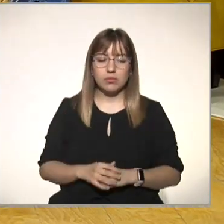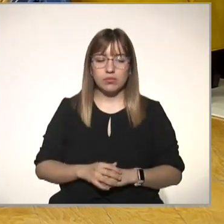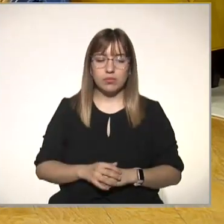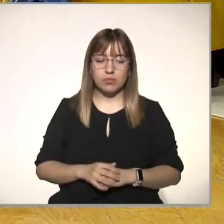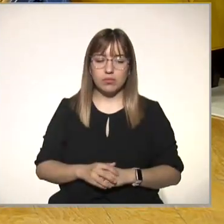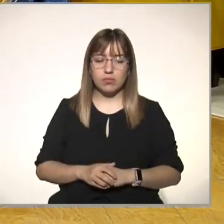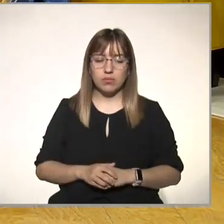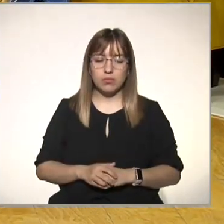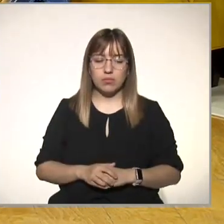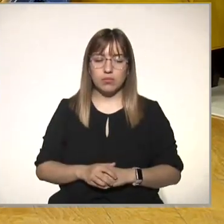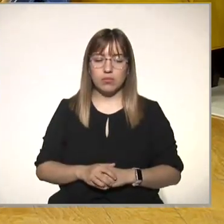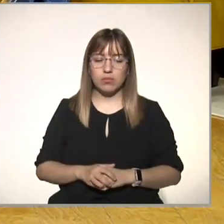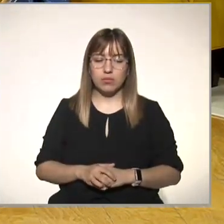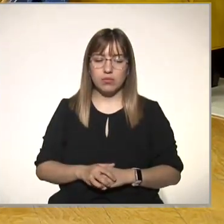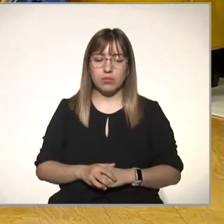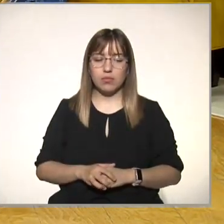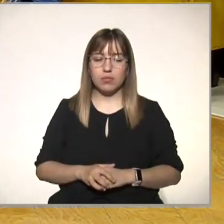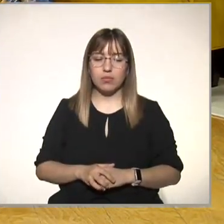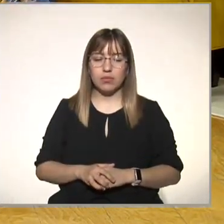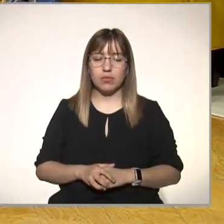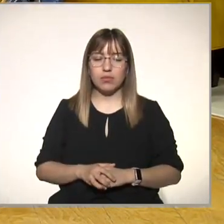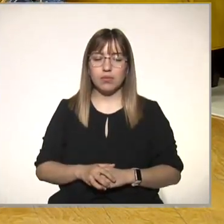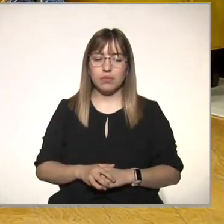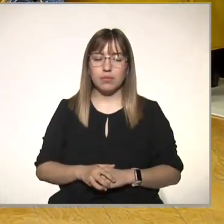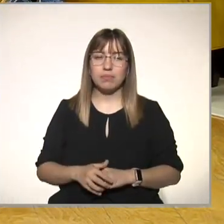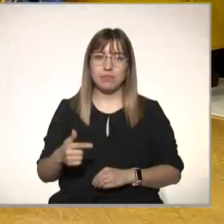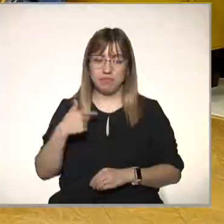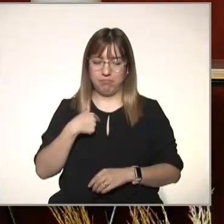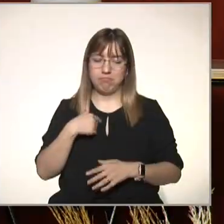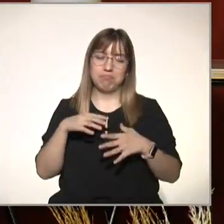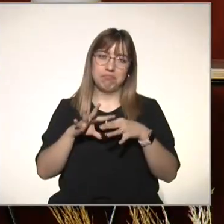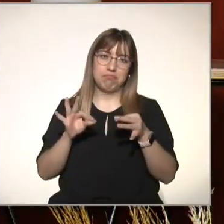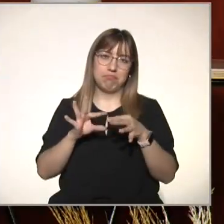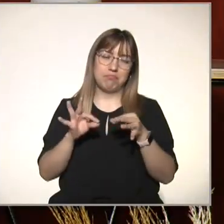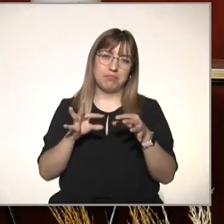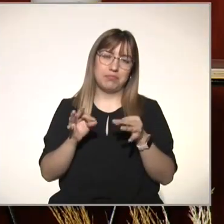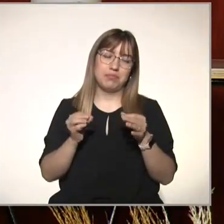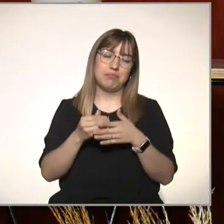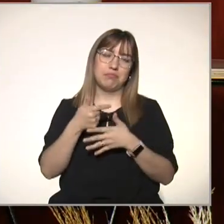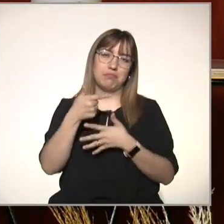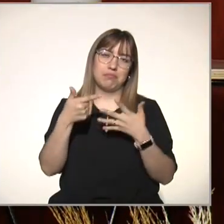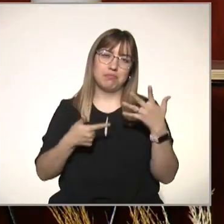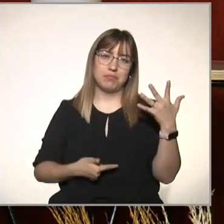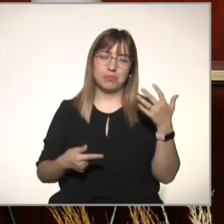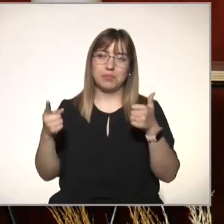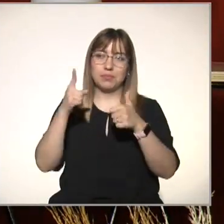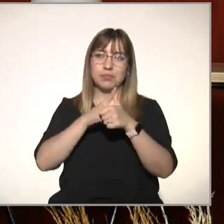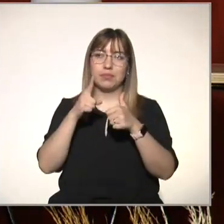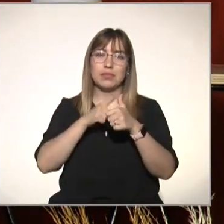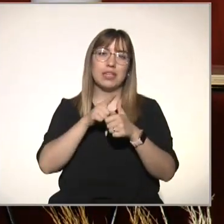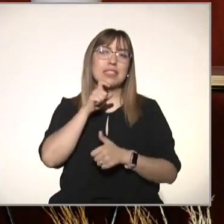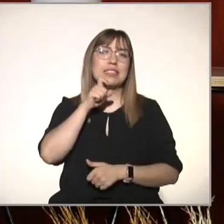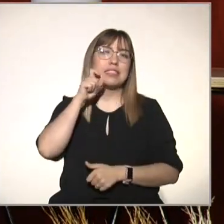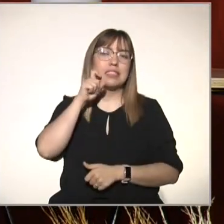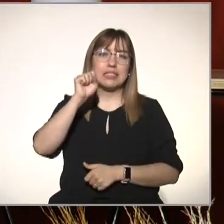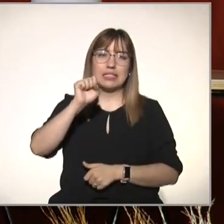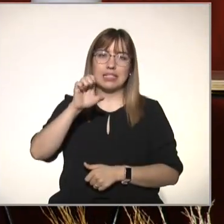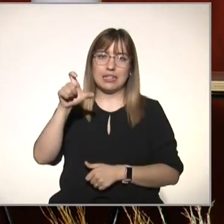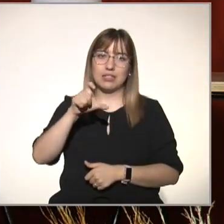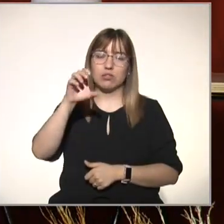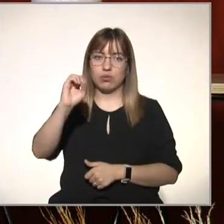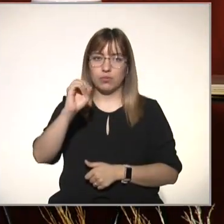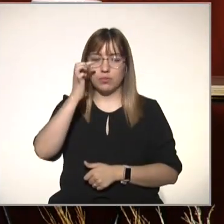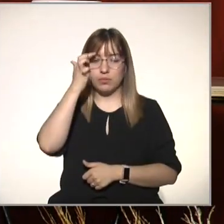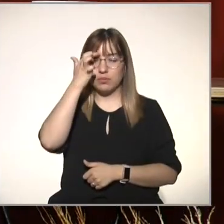tiempo, les voy a dar como demasiado. Entonces, primero, hay que ver el sexo. Al hablar de